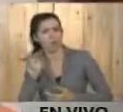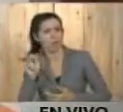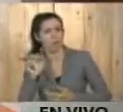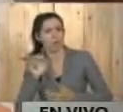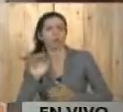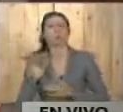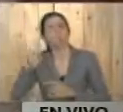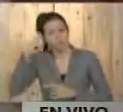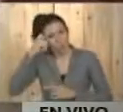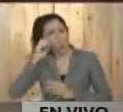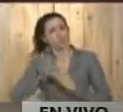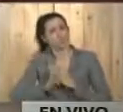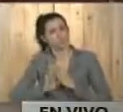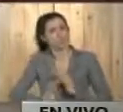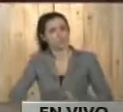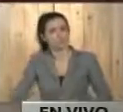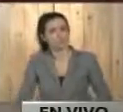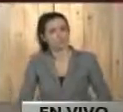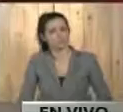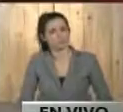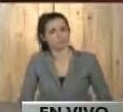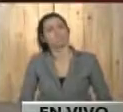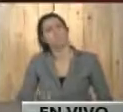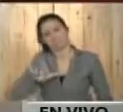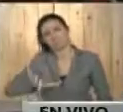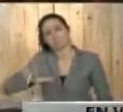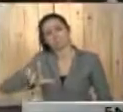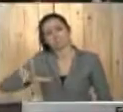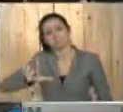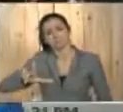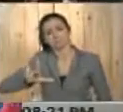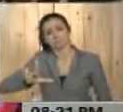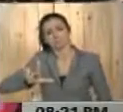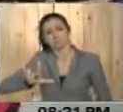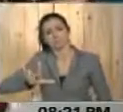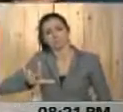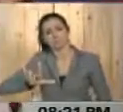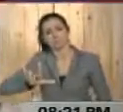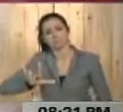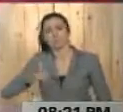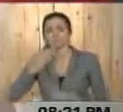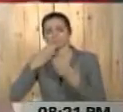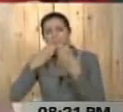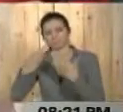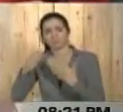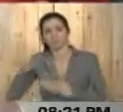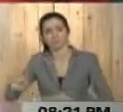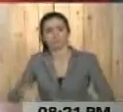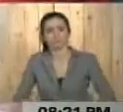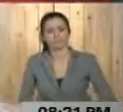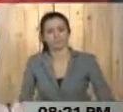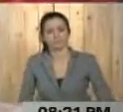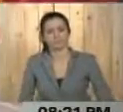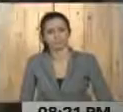todavía la recuerdo con cariño y con mucha gratitud.